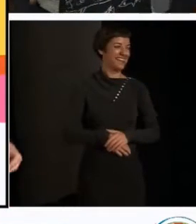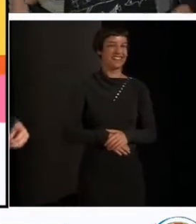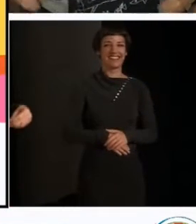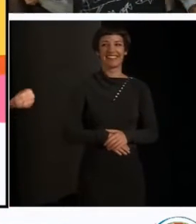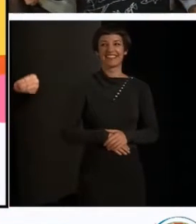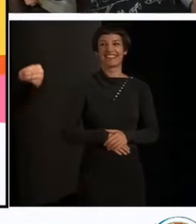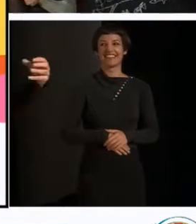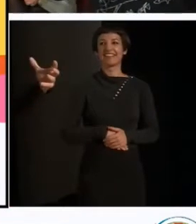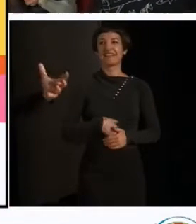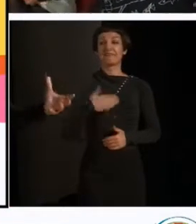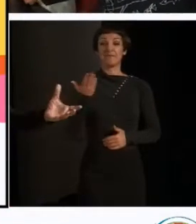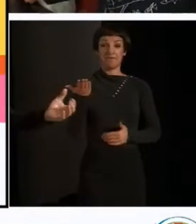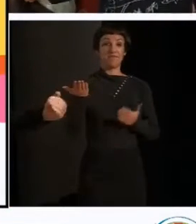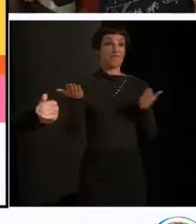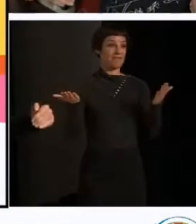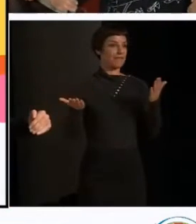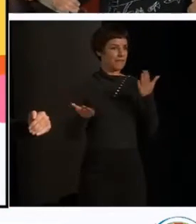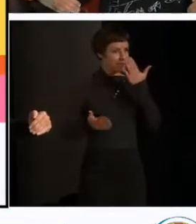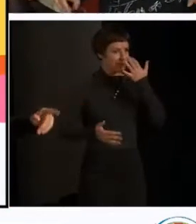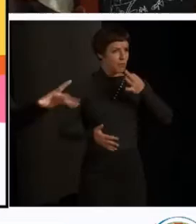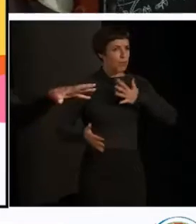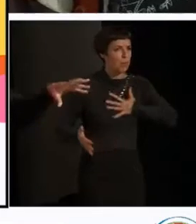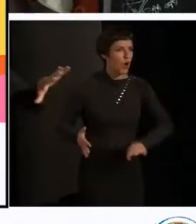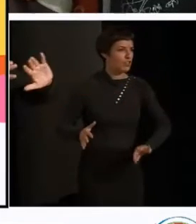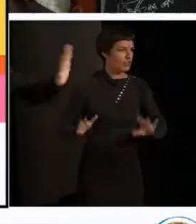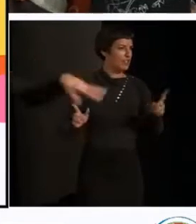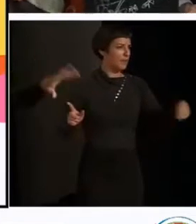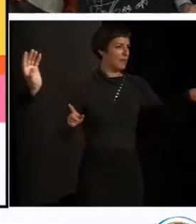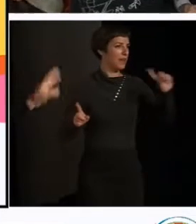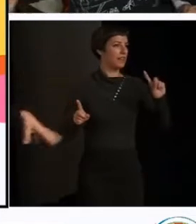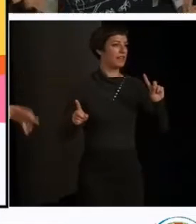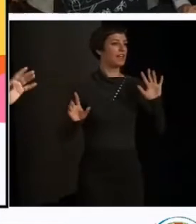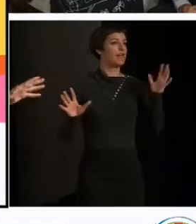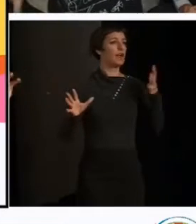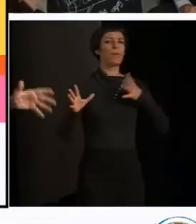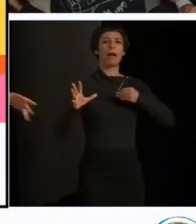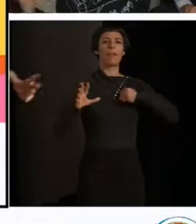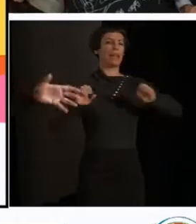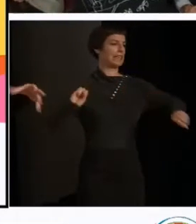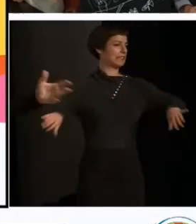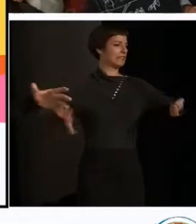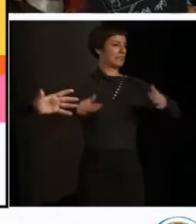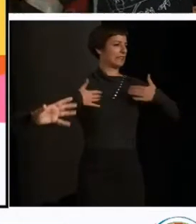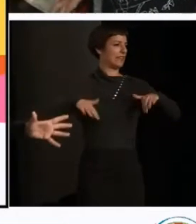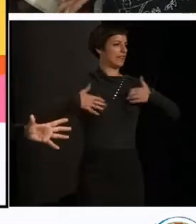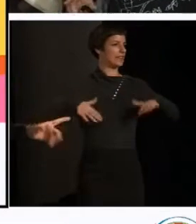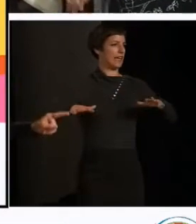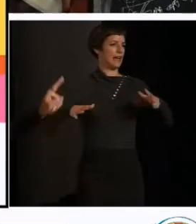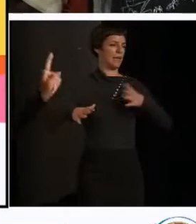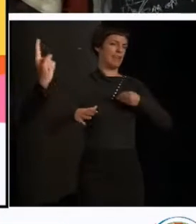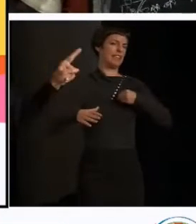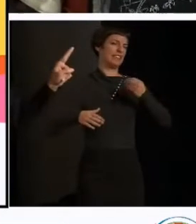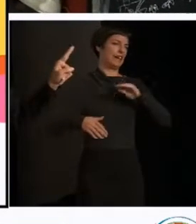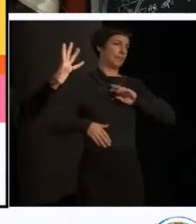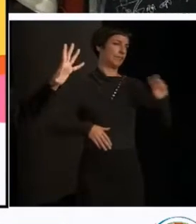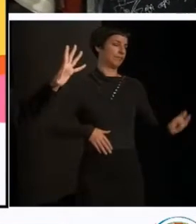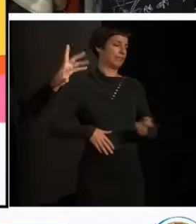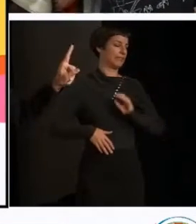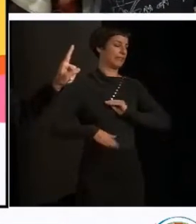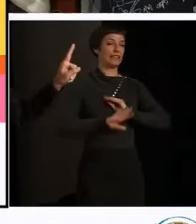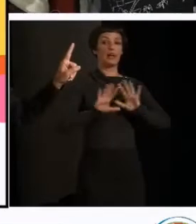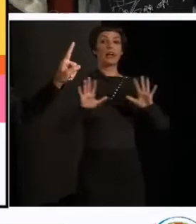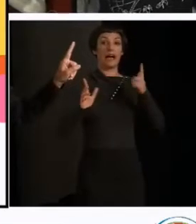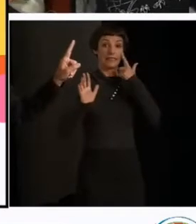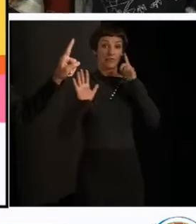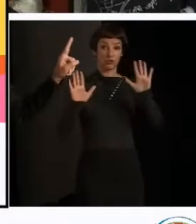Bien, pues creéis que es posible. Bien, dejamos papeles, que ya hay bastantes en la vida. Y